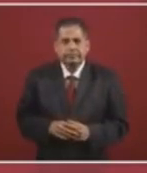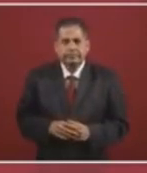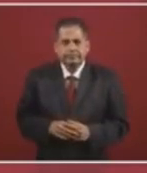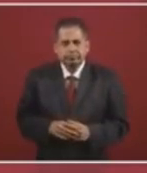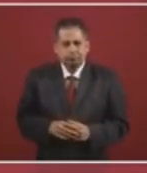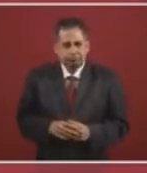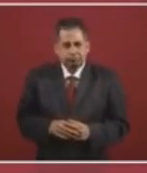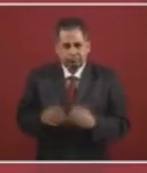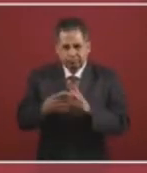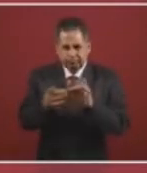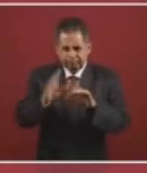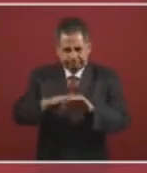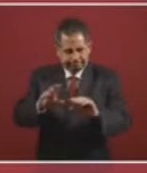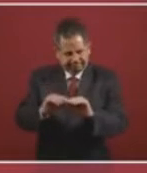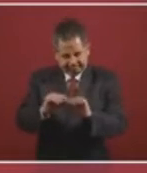hablar con claridad.